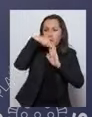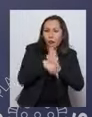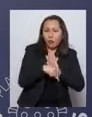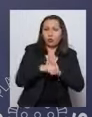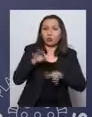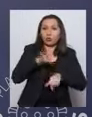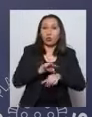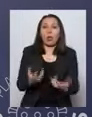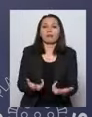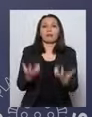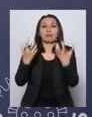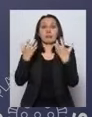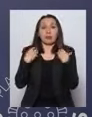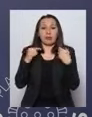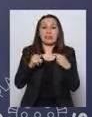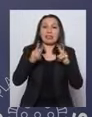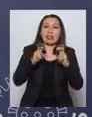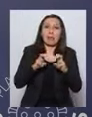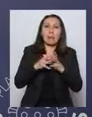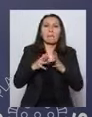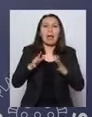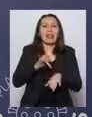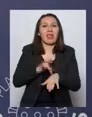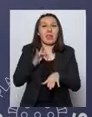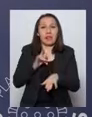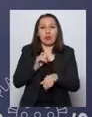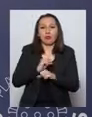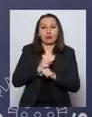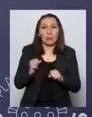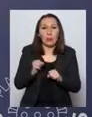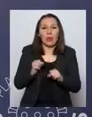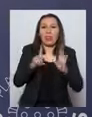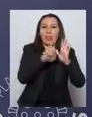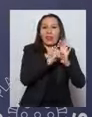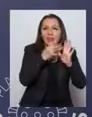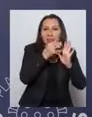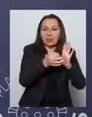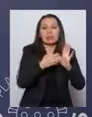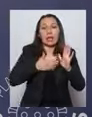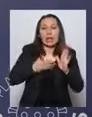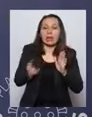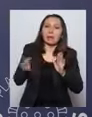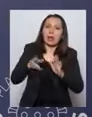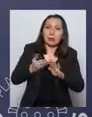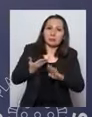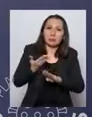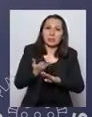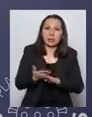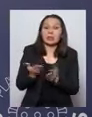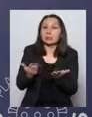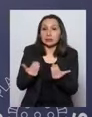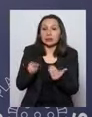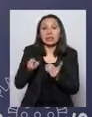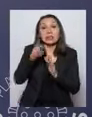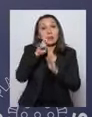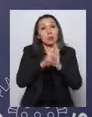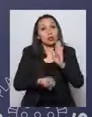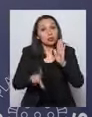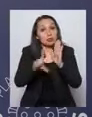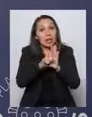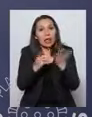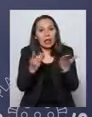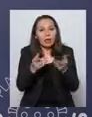hacerse cargo de estas situaciones más sofisticadas y es por eso que queremos insistir en la necesidad de este proyecto de ley